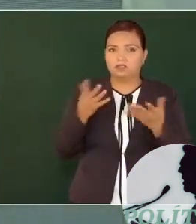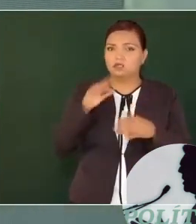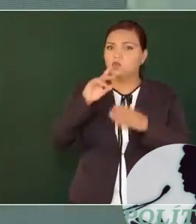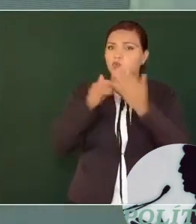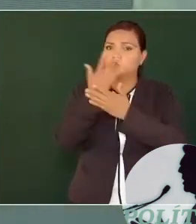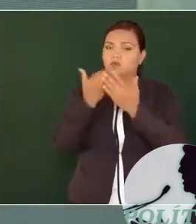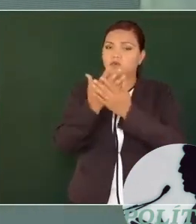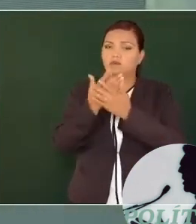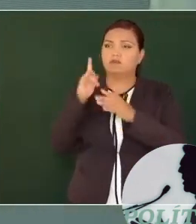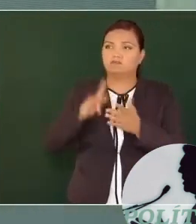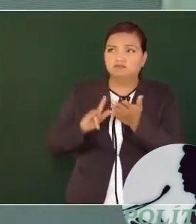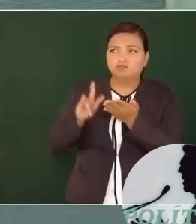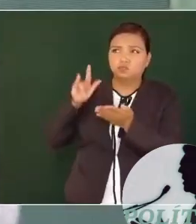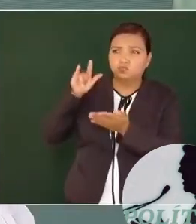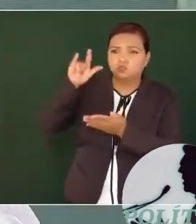nueva aerolínea